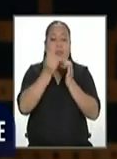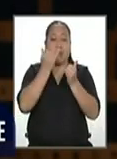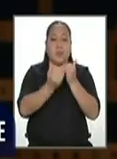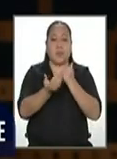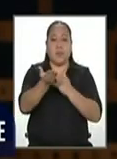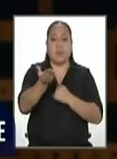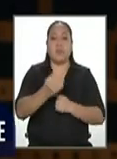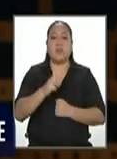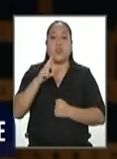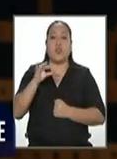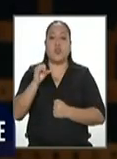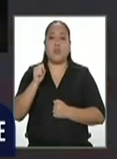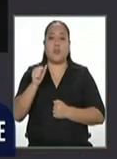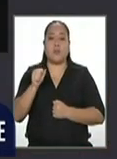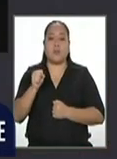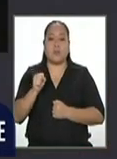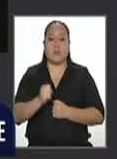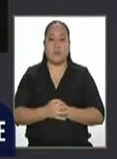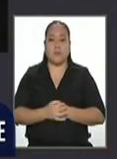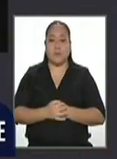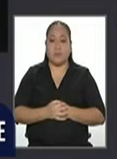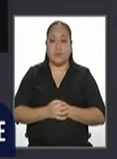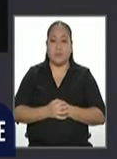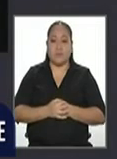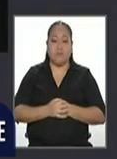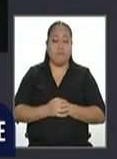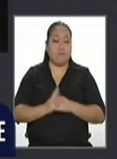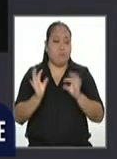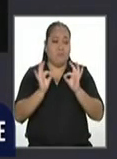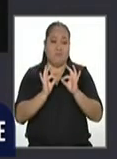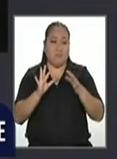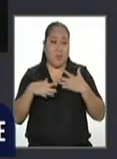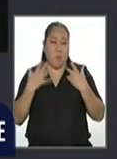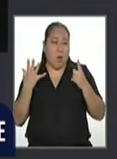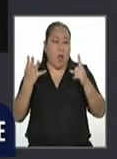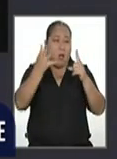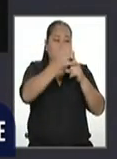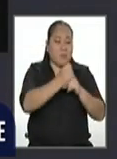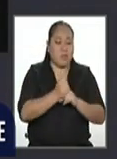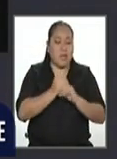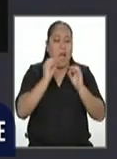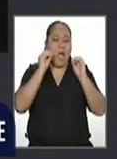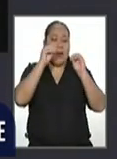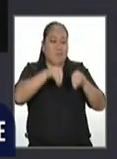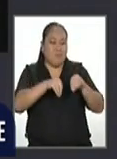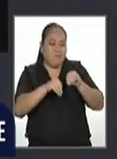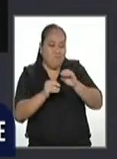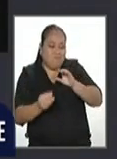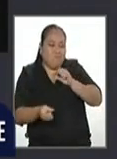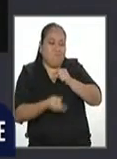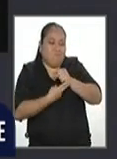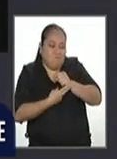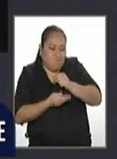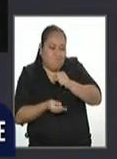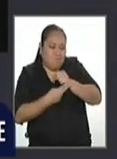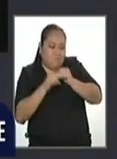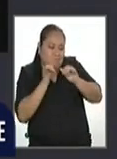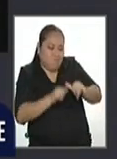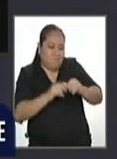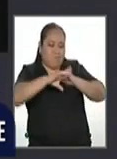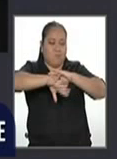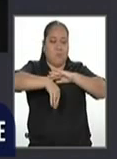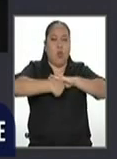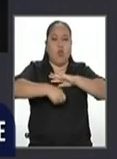señora Rosas. Nada es posible si tenemos enquistada la corrupción en el mismo